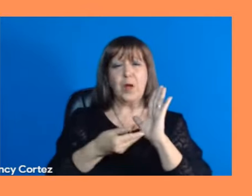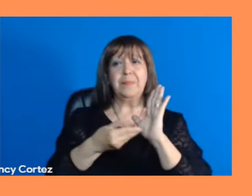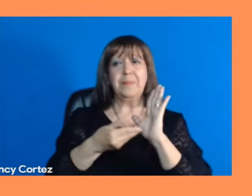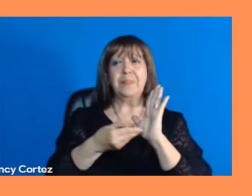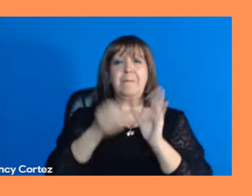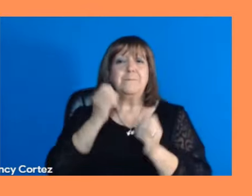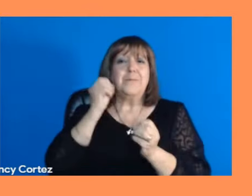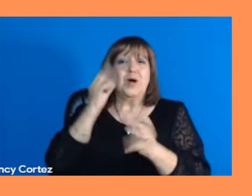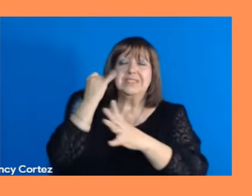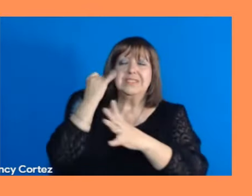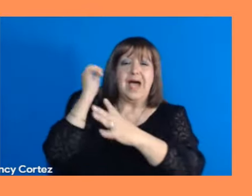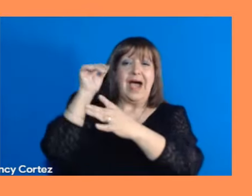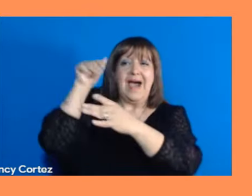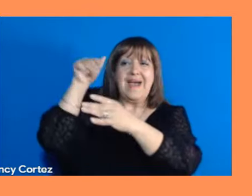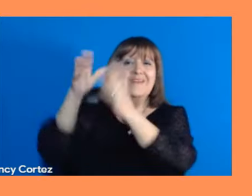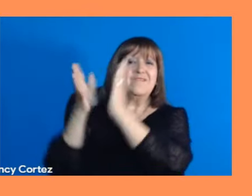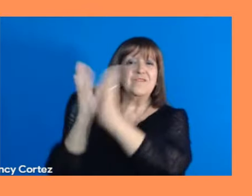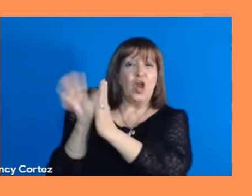inequidades.